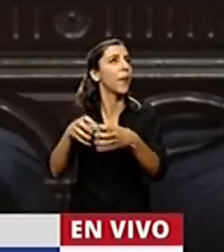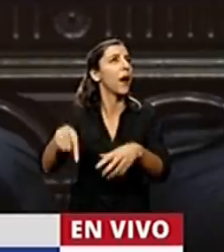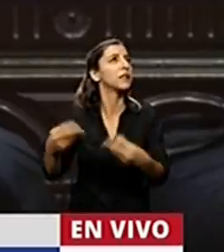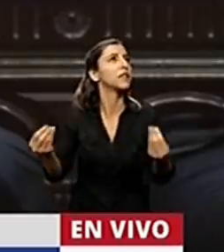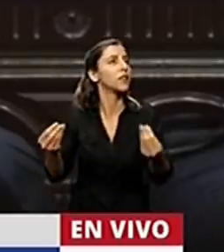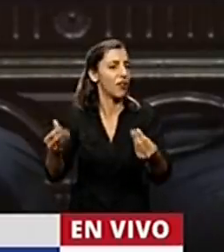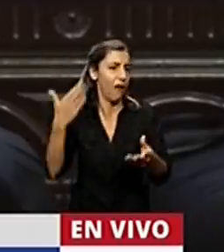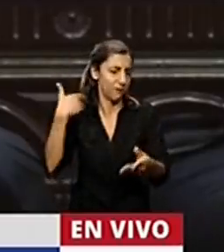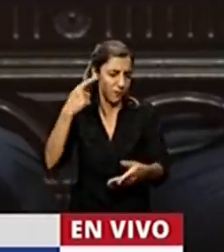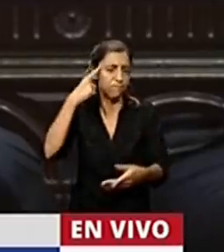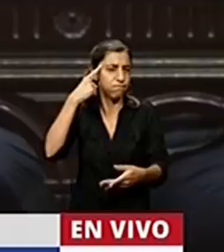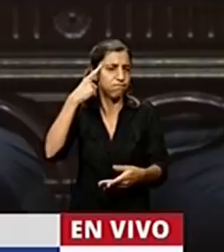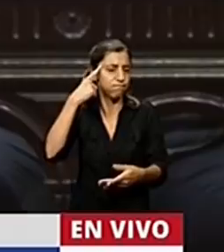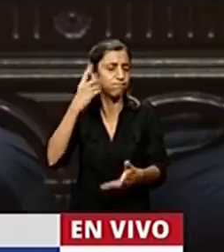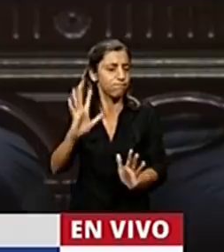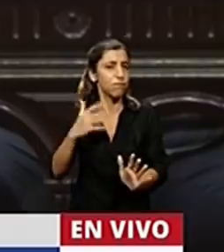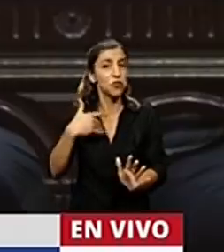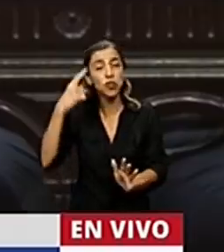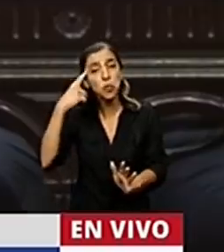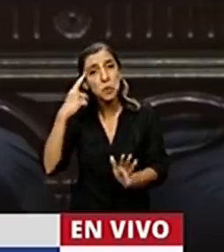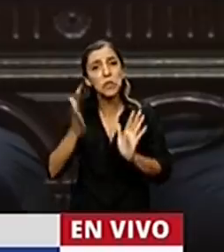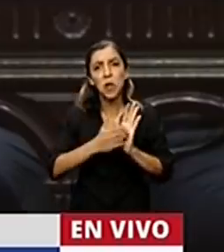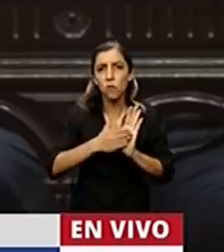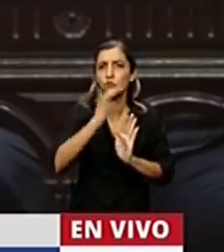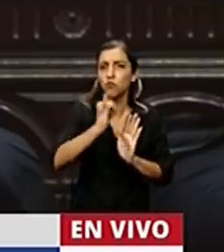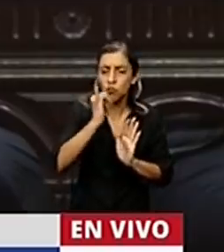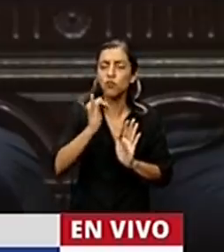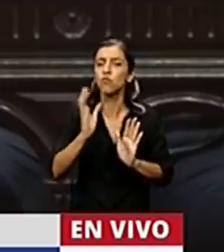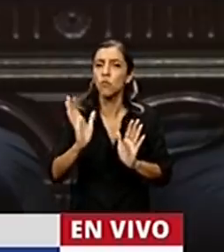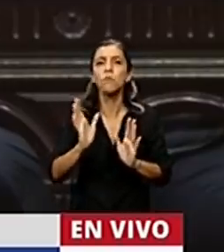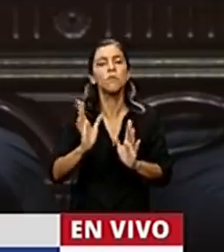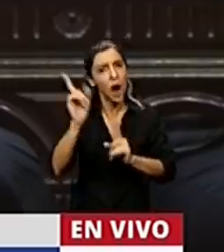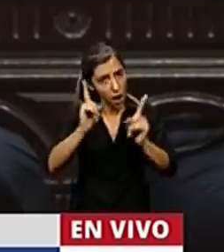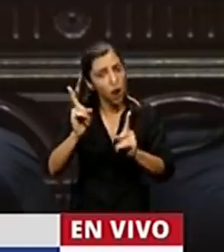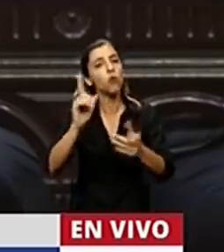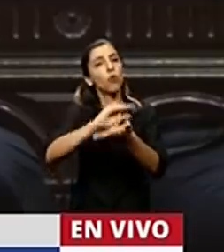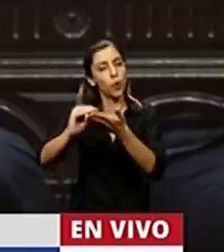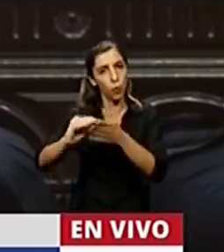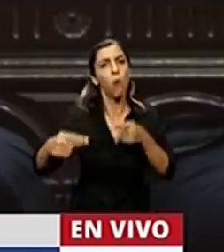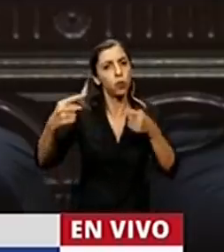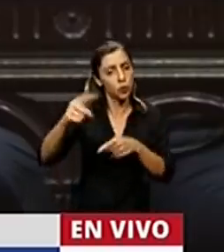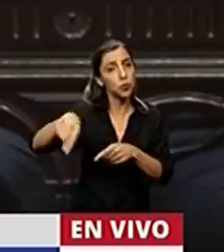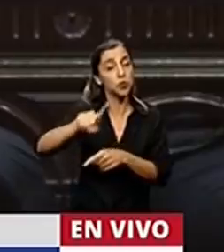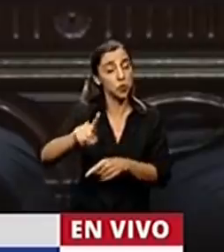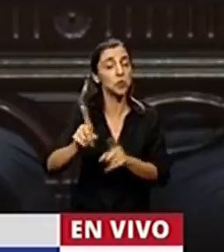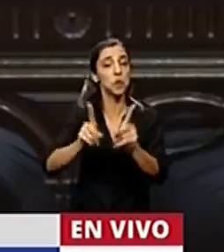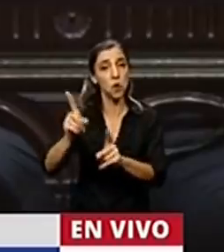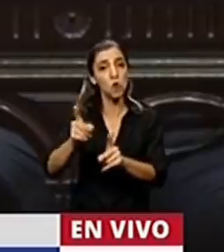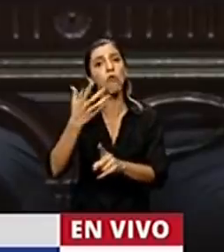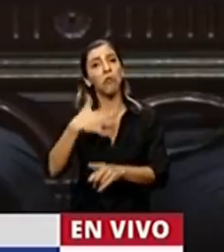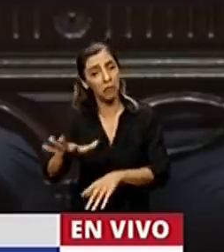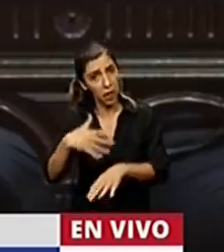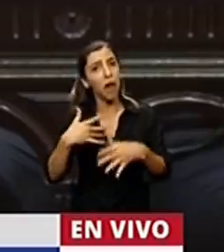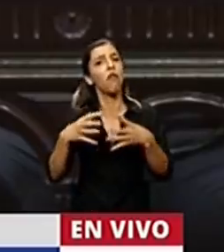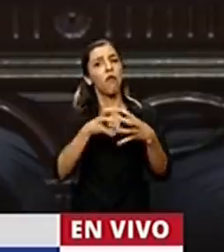Este debate de hoy iba a tener argumentos. Escuché, sí, algunos diputados de la bancada opositora con argumentos relativamente entendibles y comprensibles y